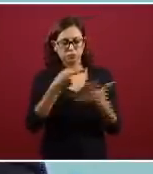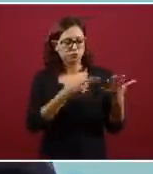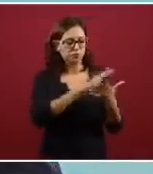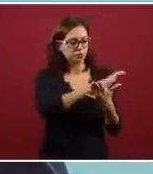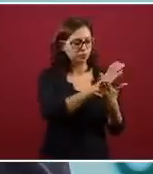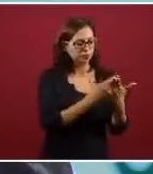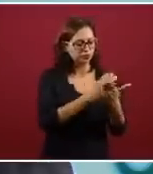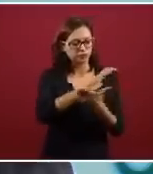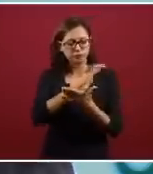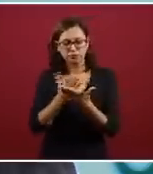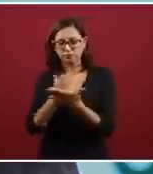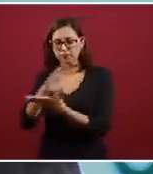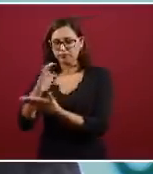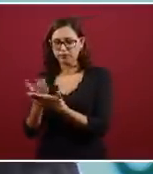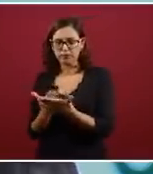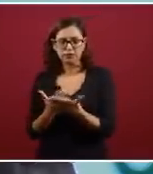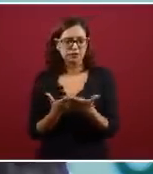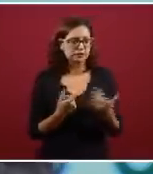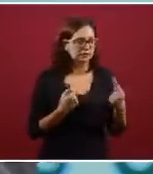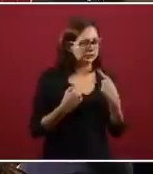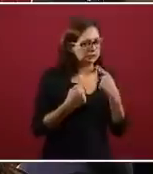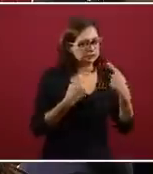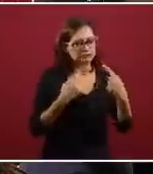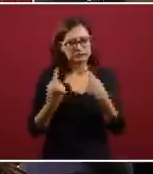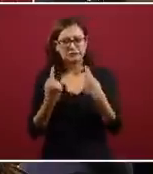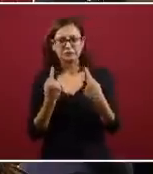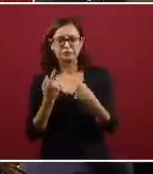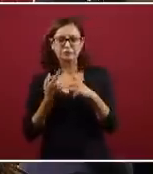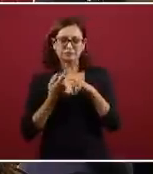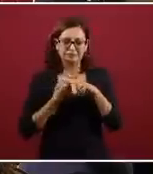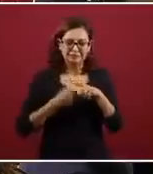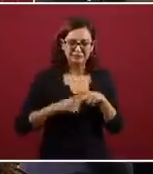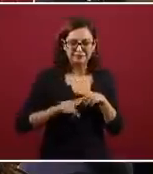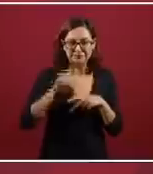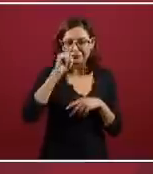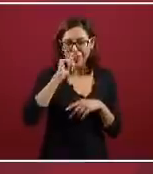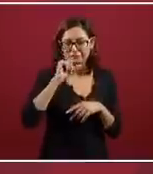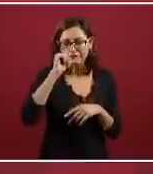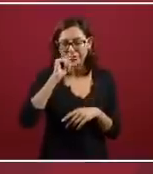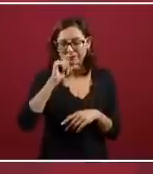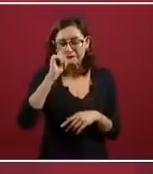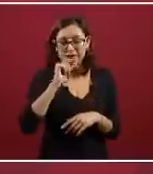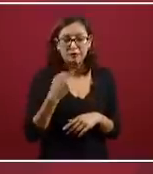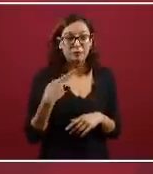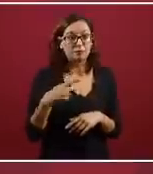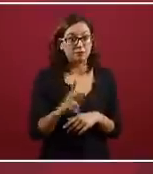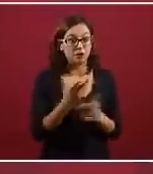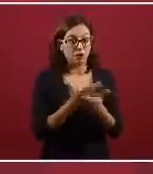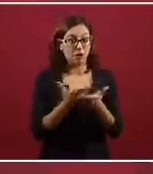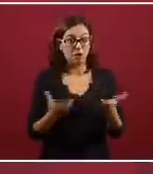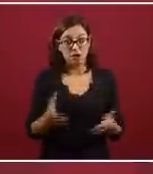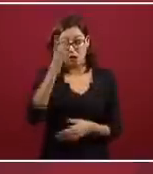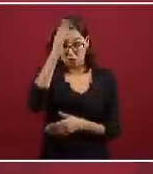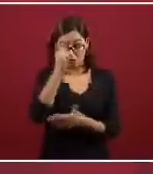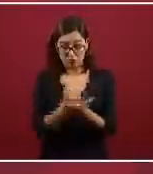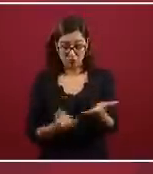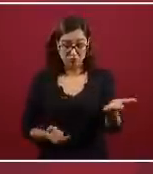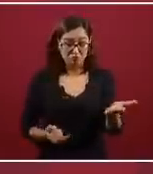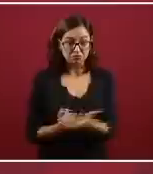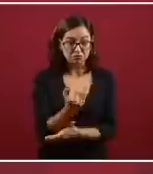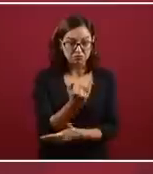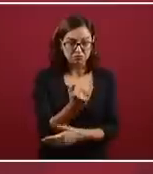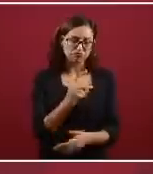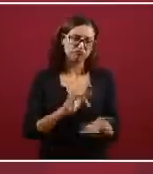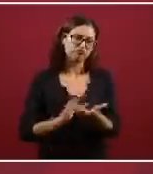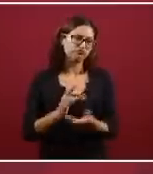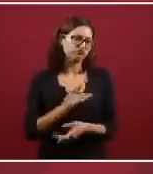contratos, ¿verdad?, a final de cuentas fue la determinación del presidente de llegar a estos acuerdos. Siempre